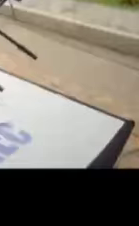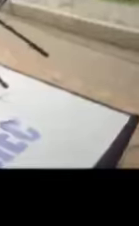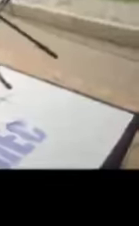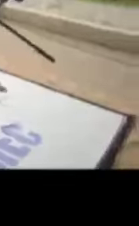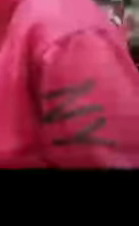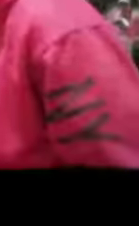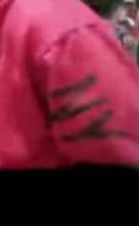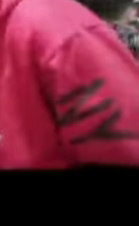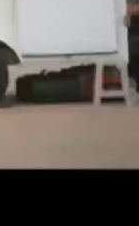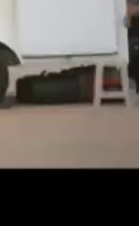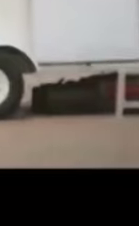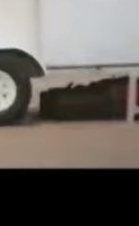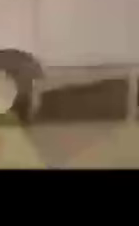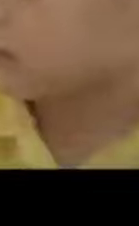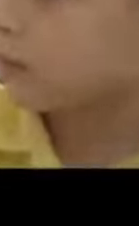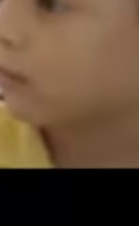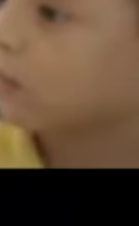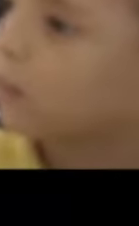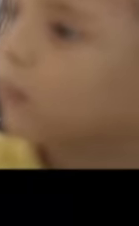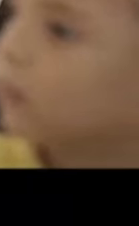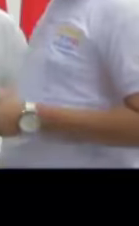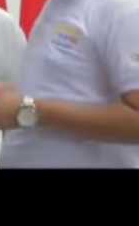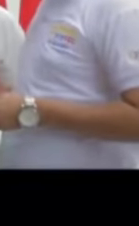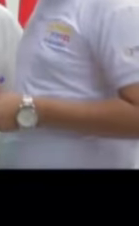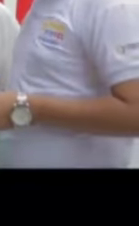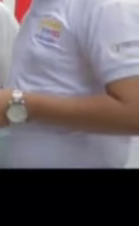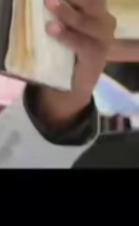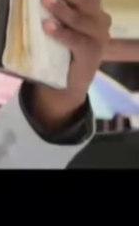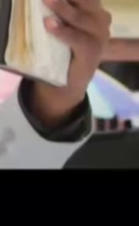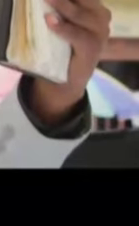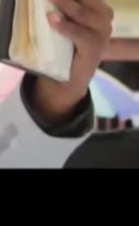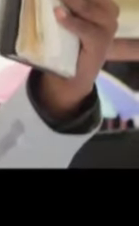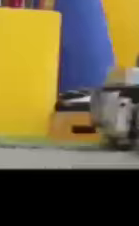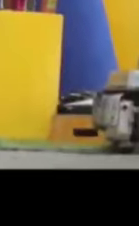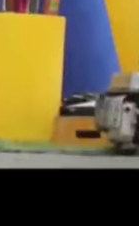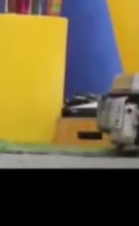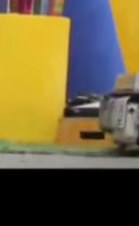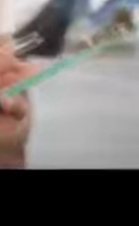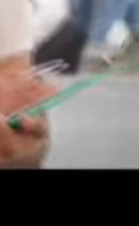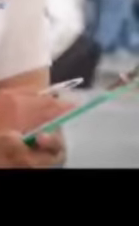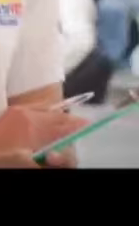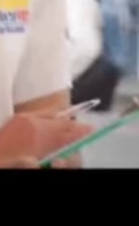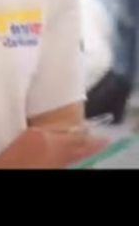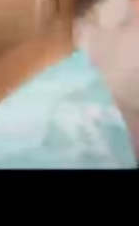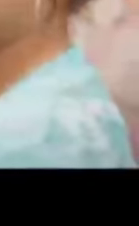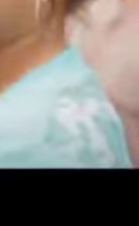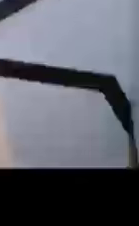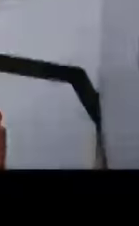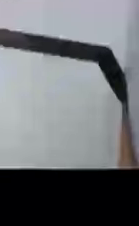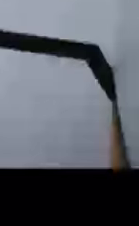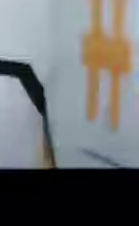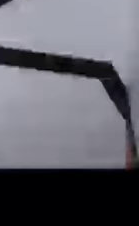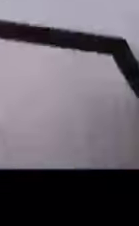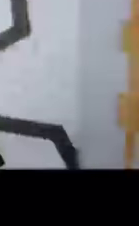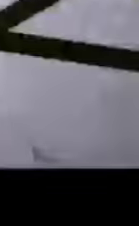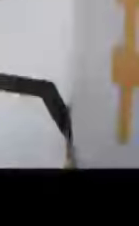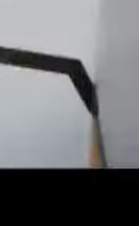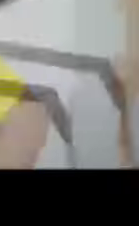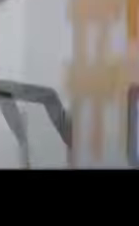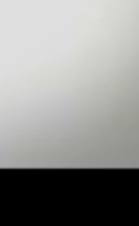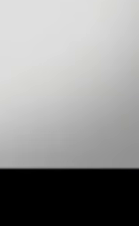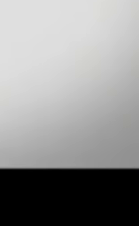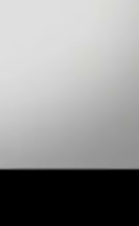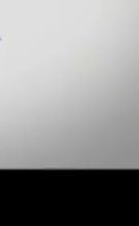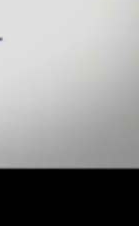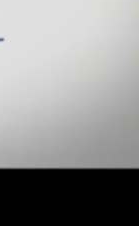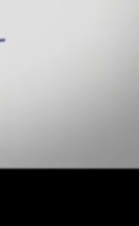tiene poder y Ecuador la escucha. Cordicom garantiza tu libre expresión, siempre con responsabilidad y con respeto a nuestra